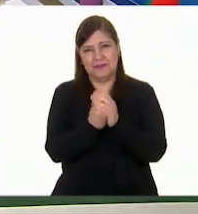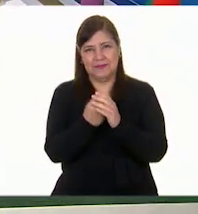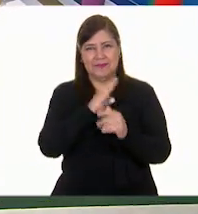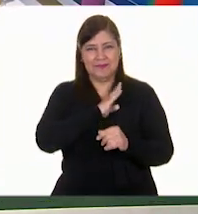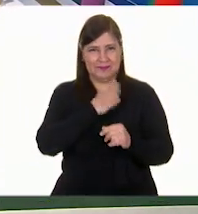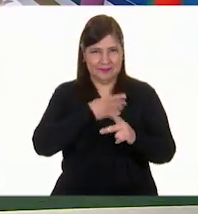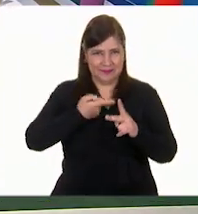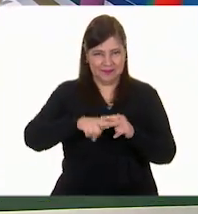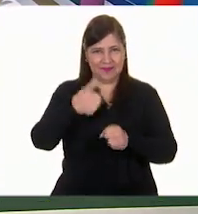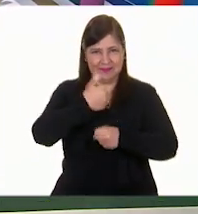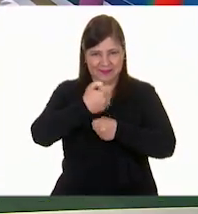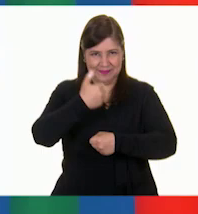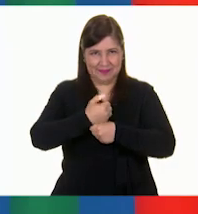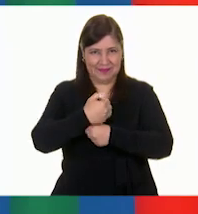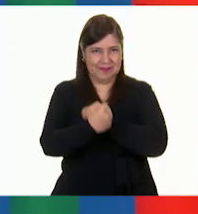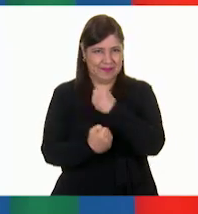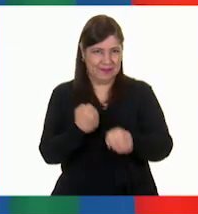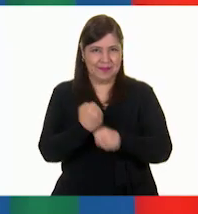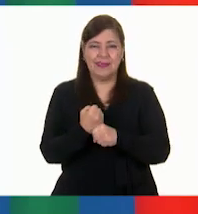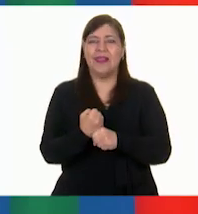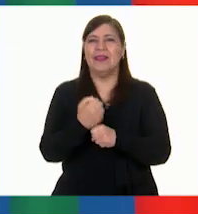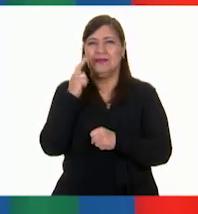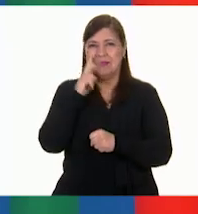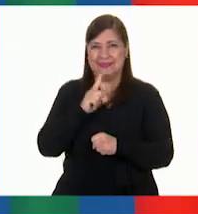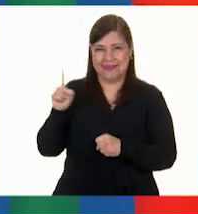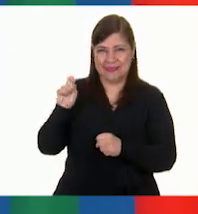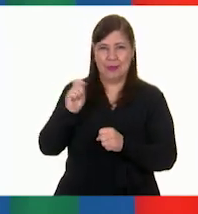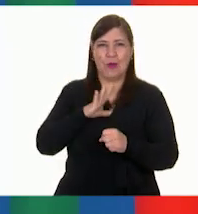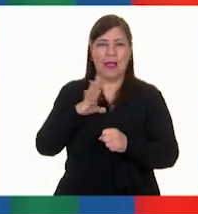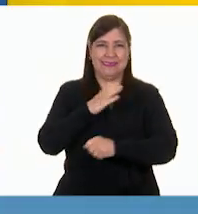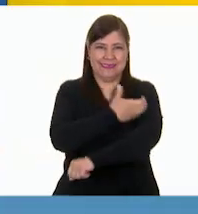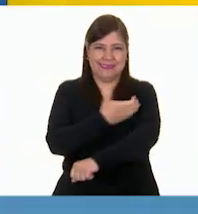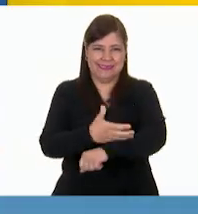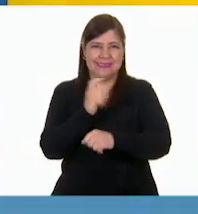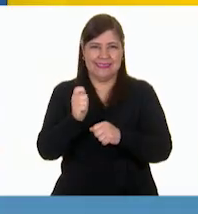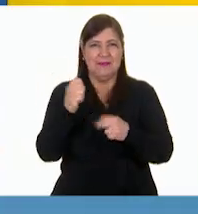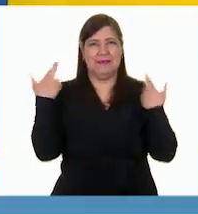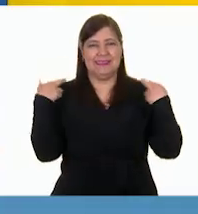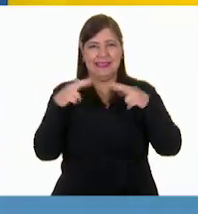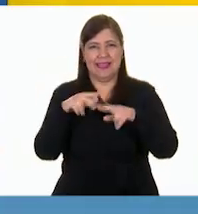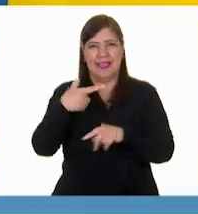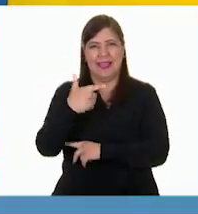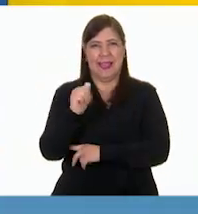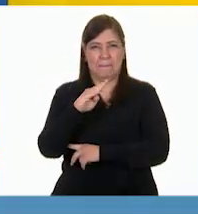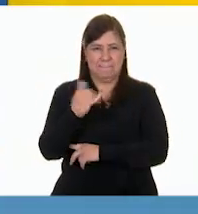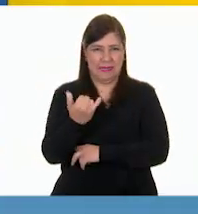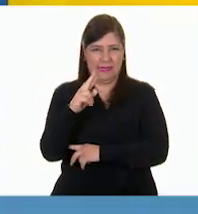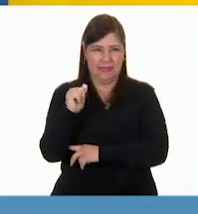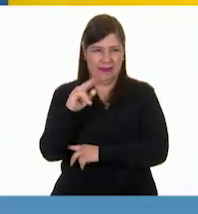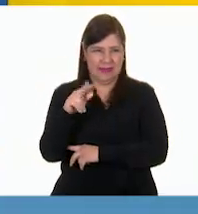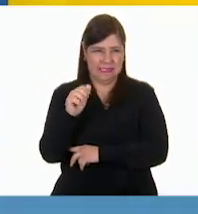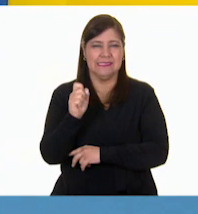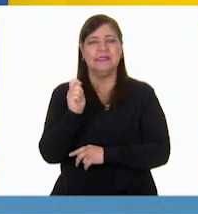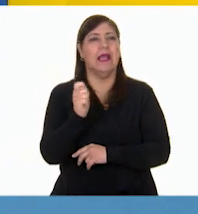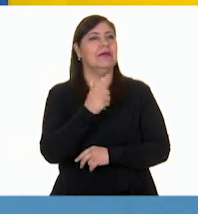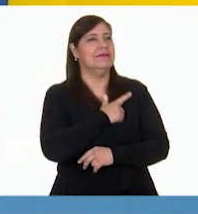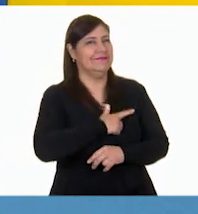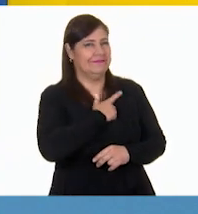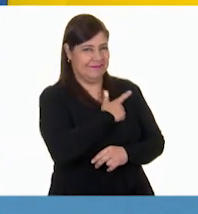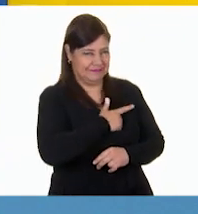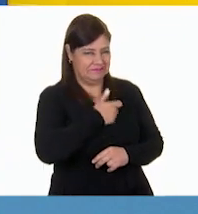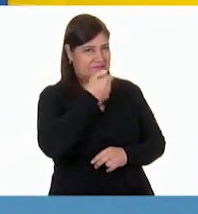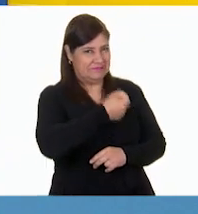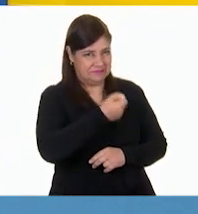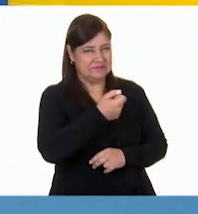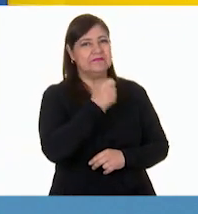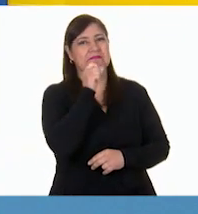sexto grado. Y como siempre me acompaña la maestra Gaby Rivas. Bienvenida, Gaby. Hola María, qué gusto saludarte. Y pues como